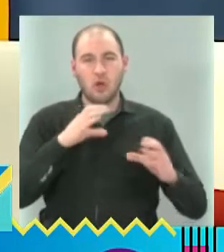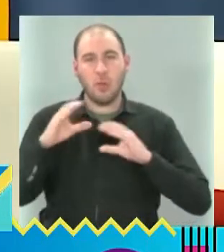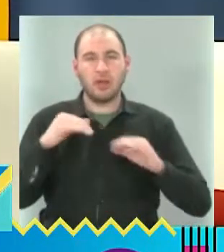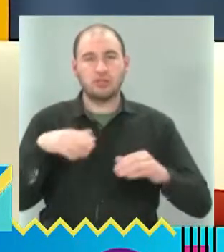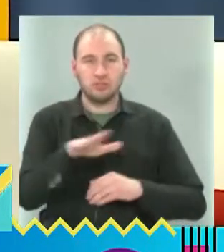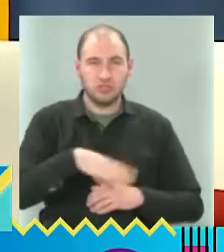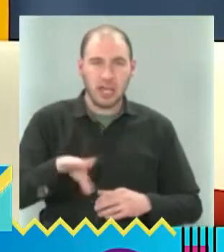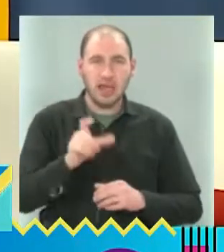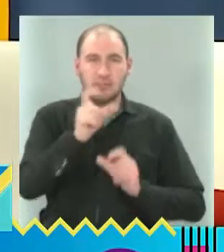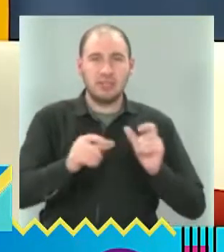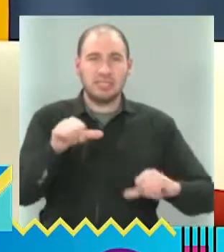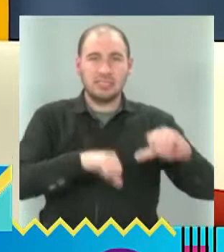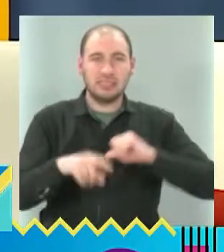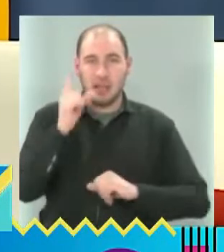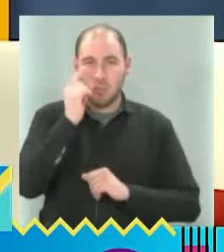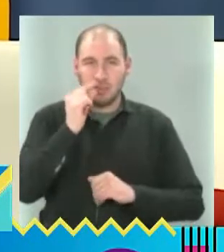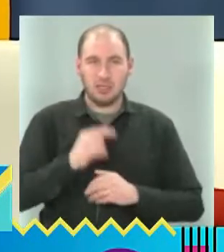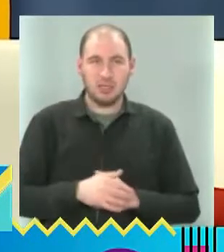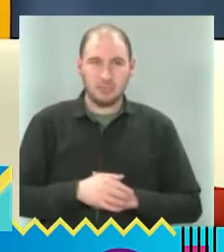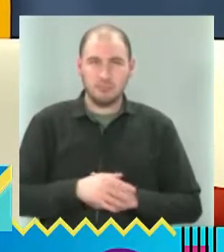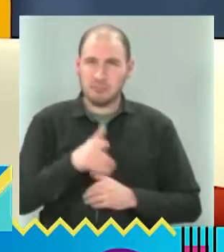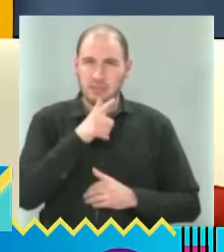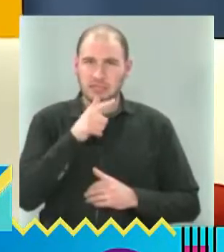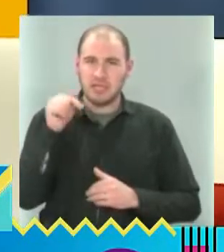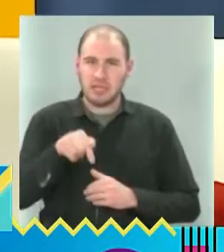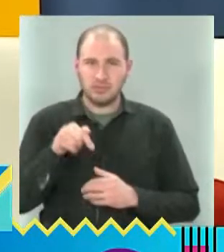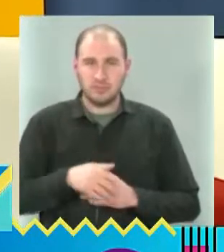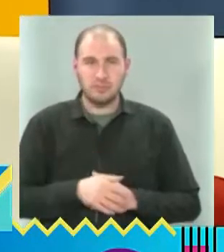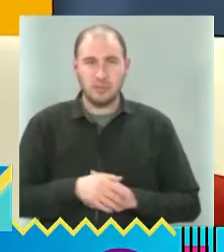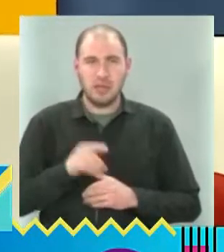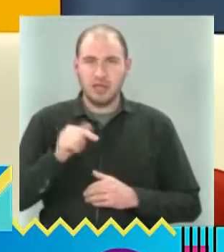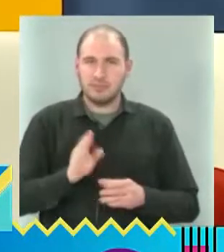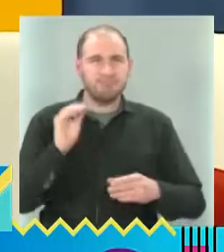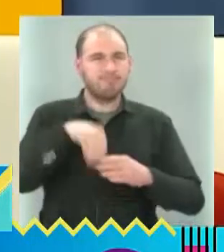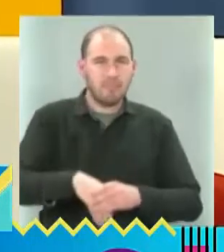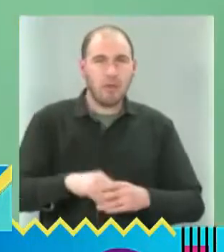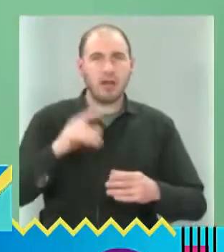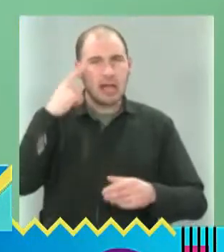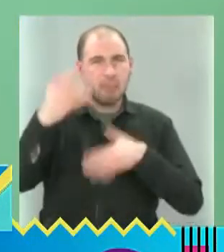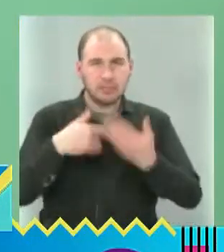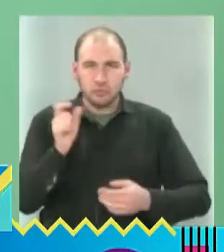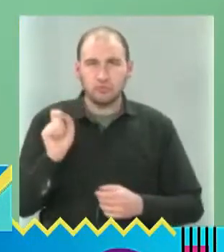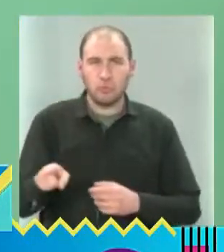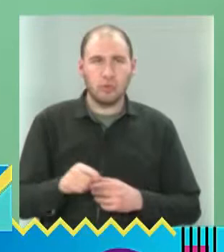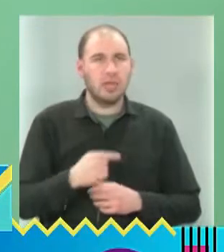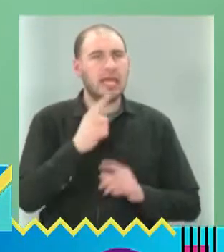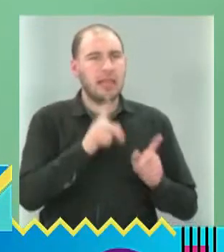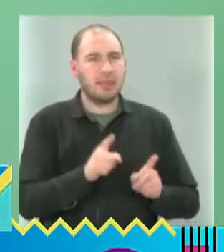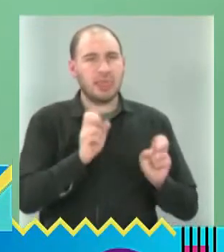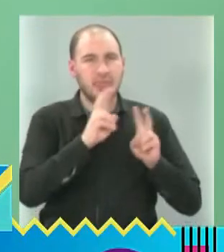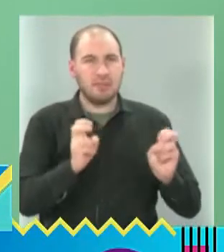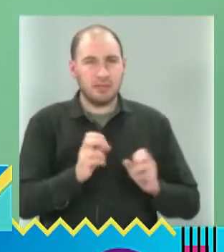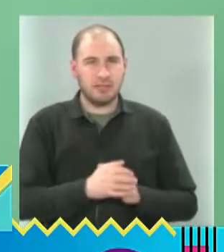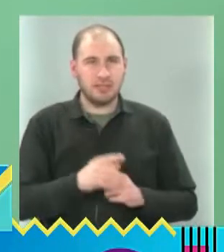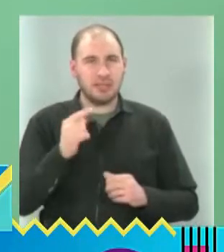sociales y con la gente de ciencias políticas, que creo que eso debe estar muy metido en la formación de ustedes. Alicia, lo que tiene que ver con